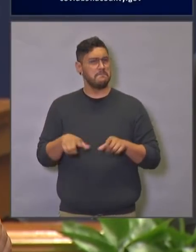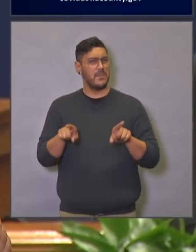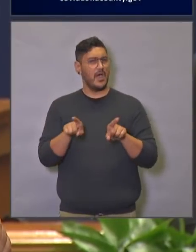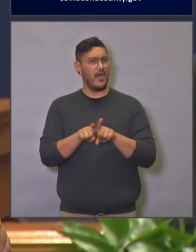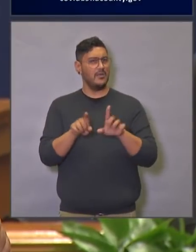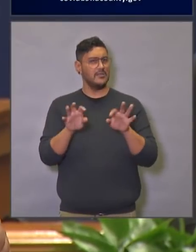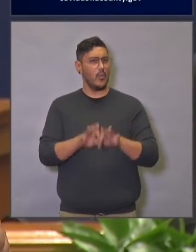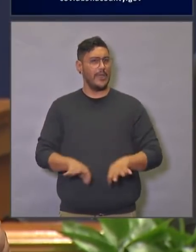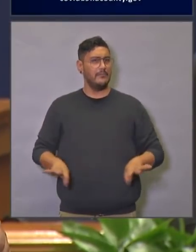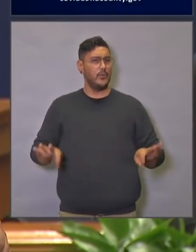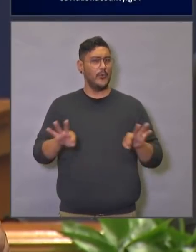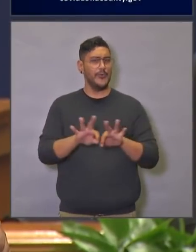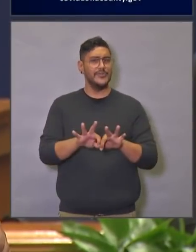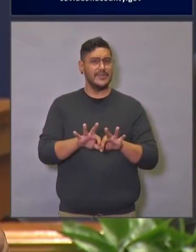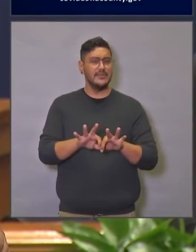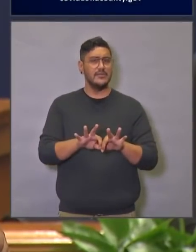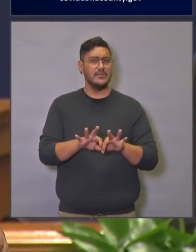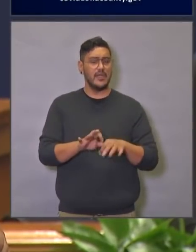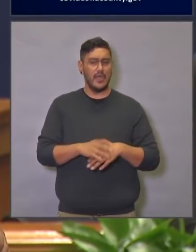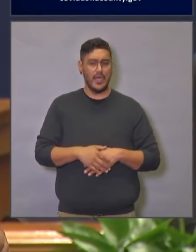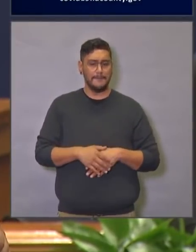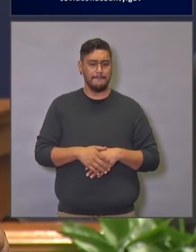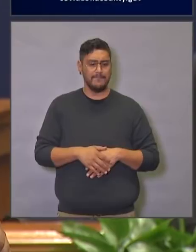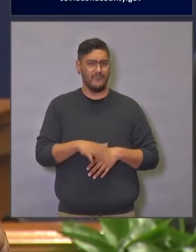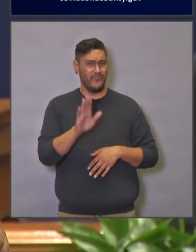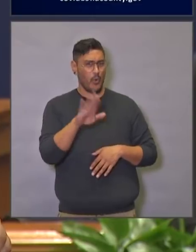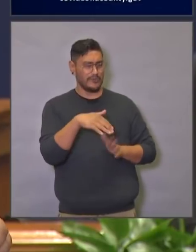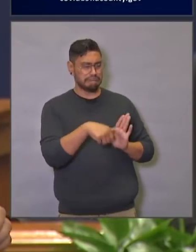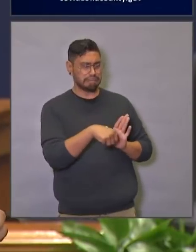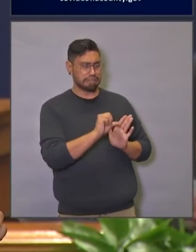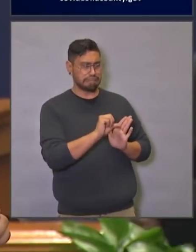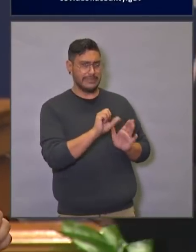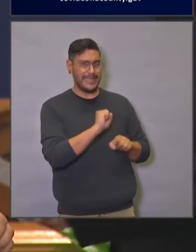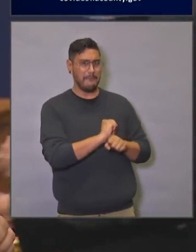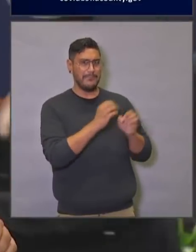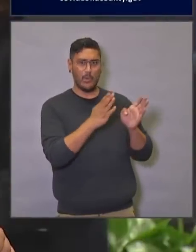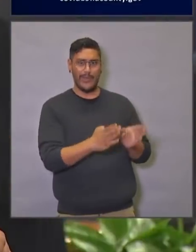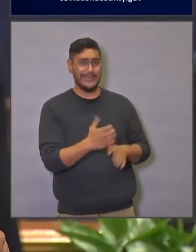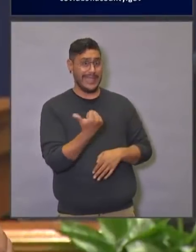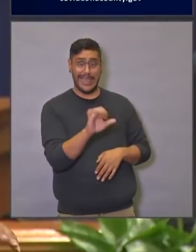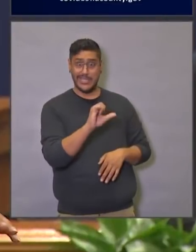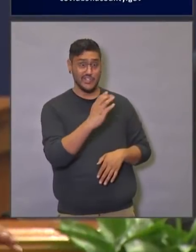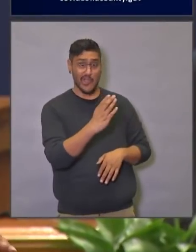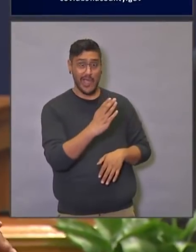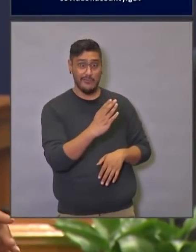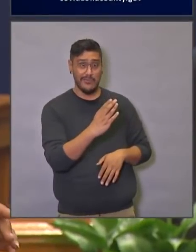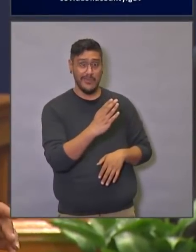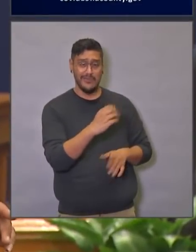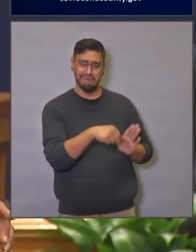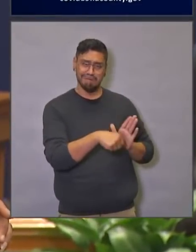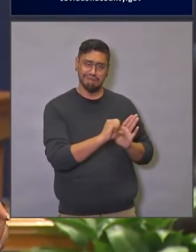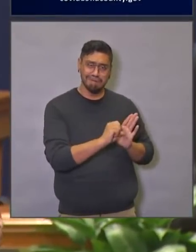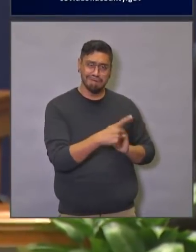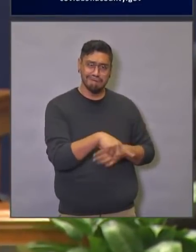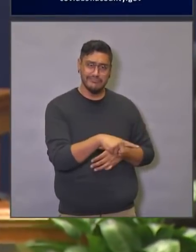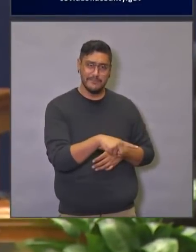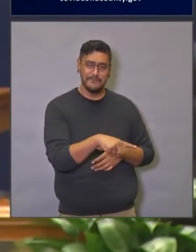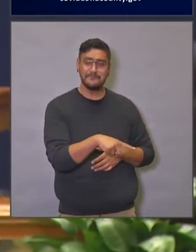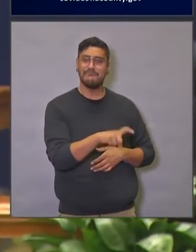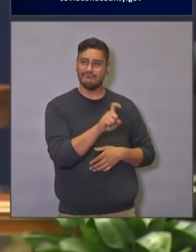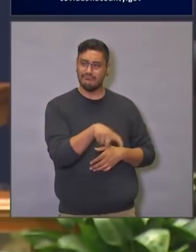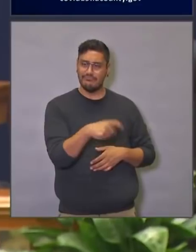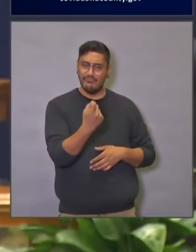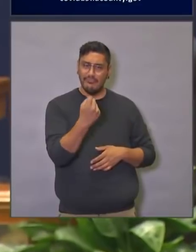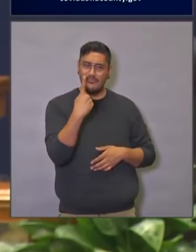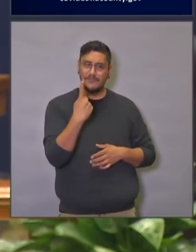también asegurar a los empleados de cualquier lugar que necesitan entender qué es